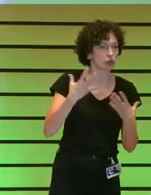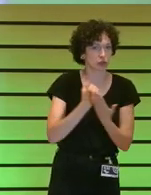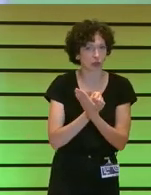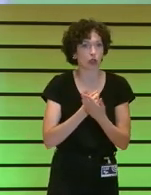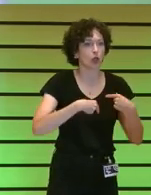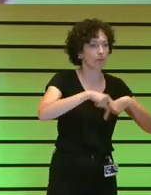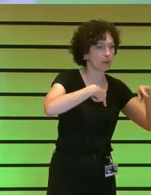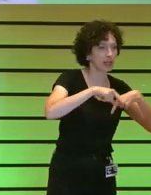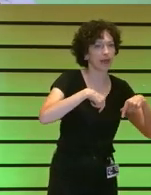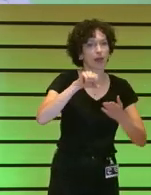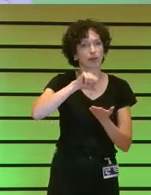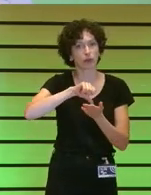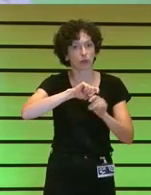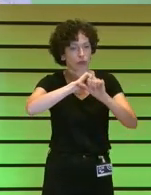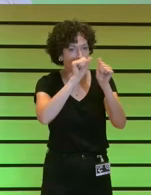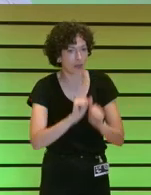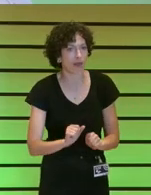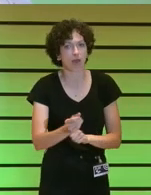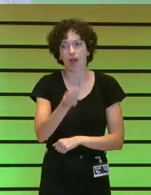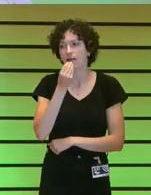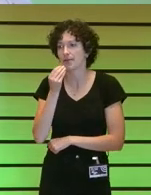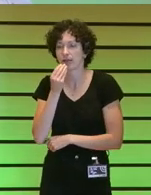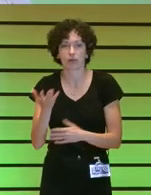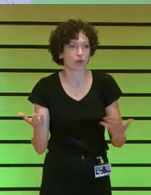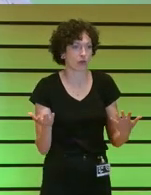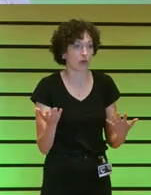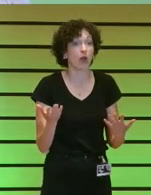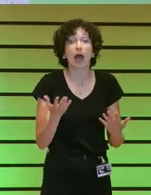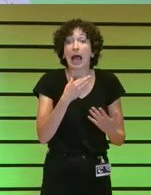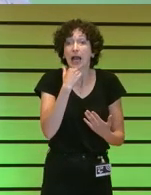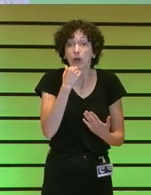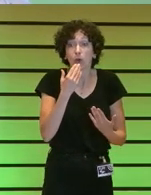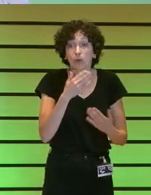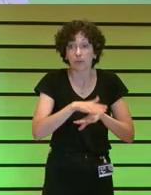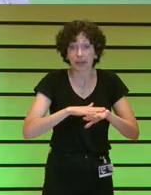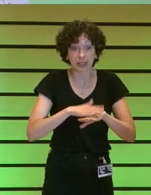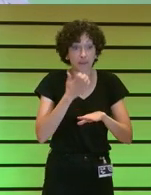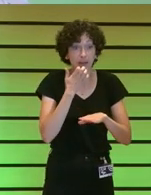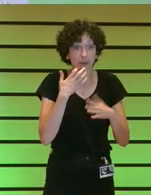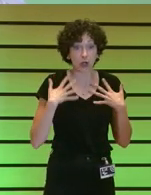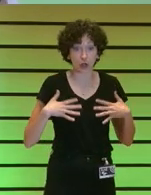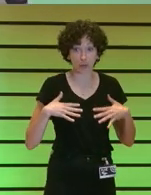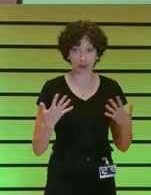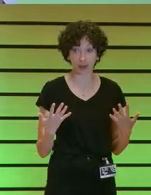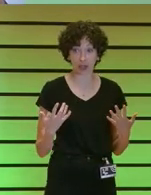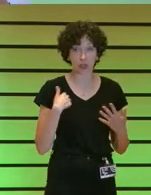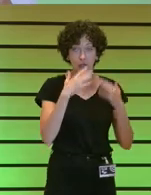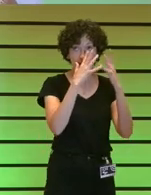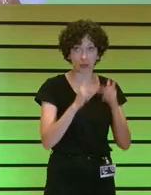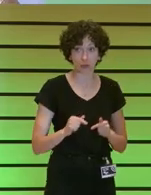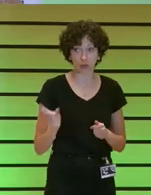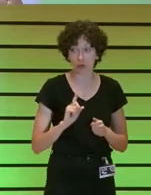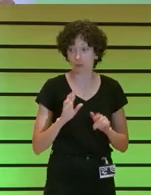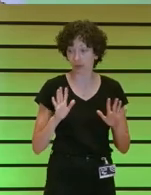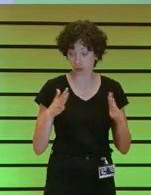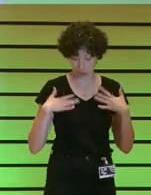de la alimentación de cosas sencillas como lo que llevamos encima yo no hago las cuentas ya pero este mono